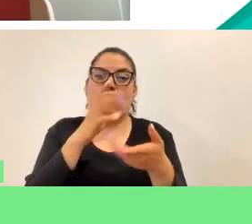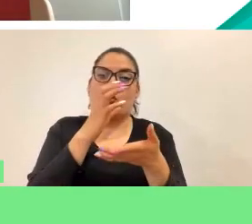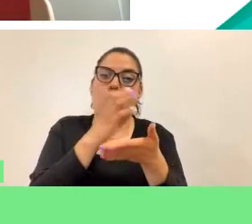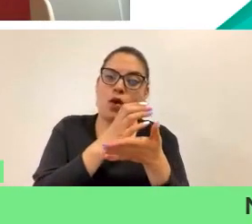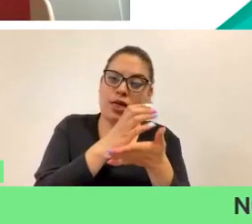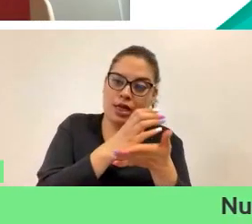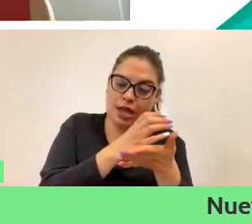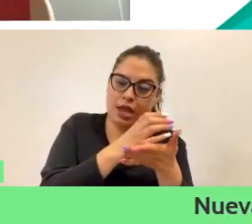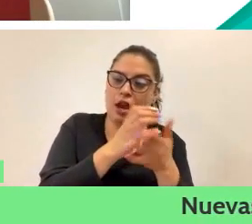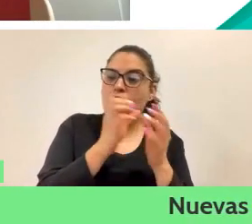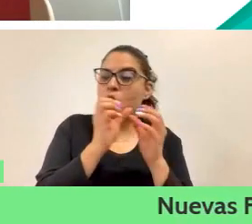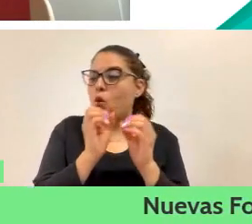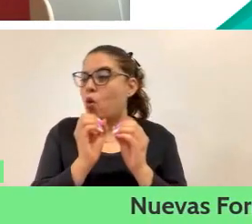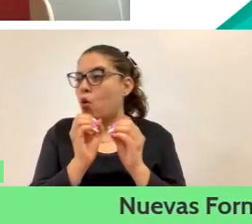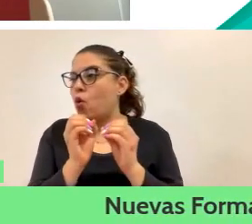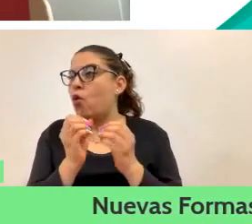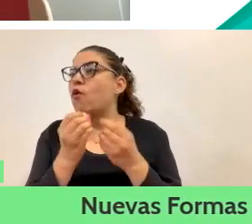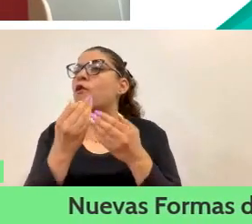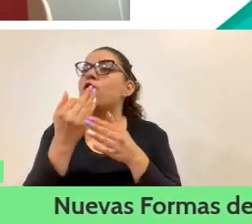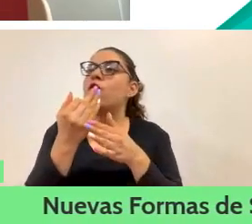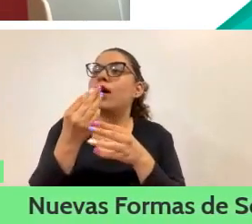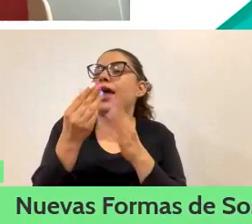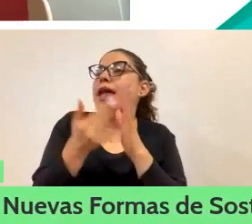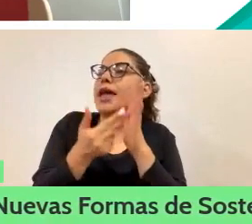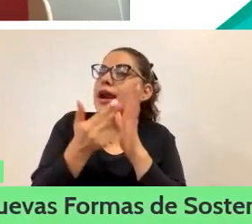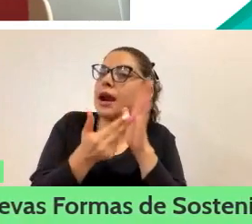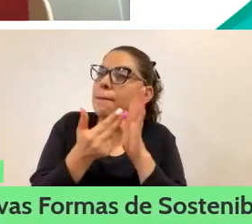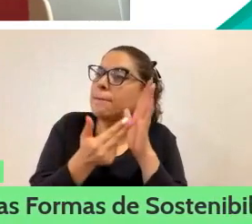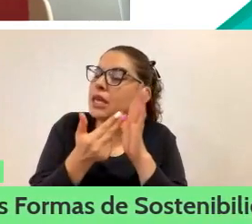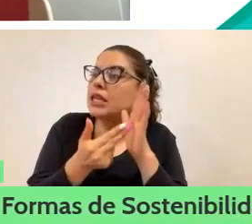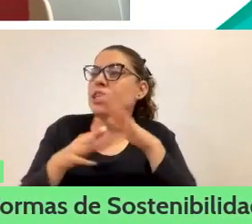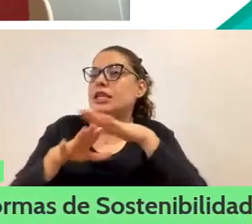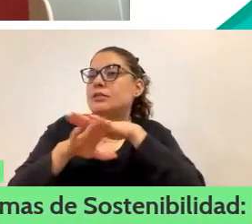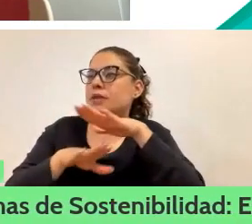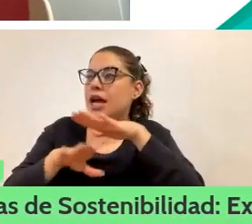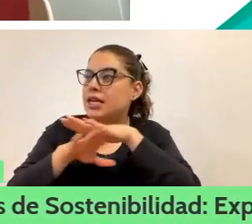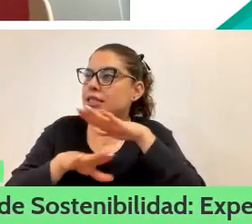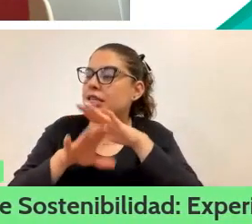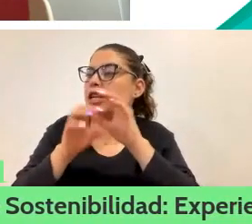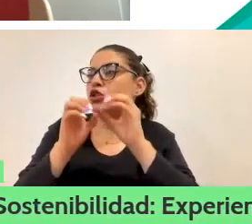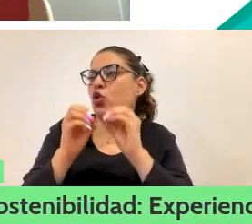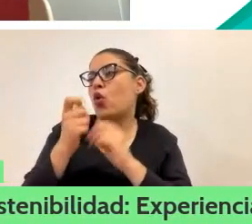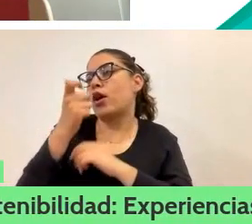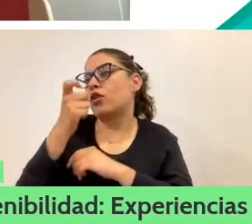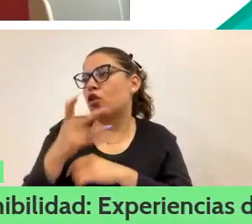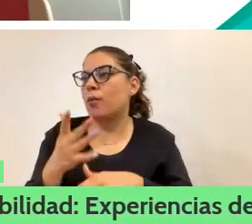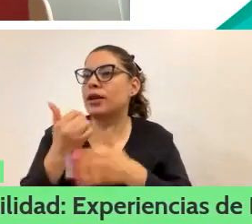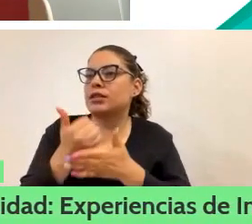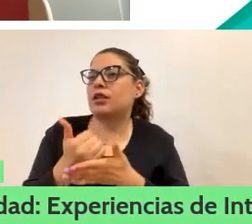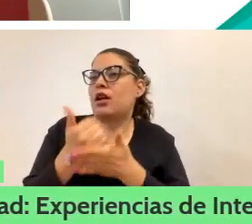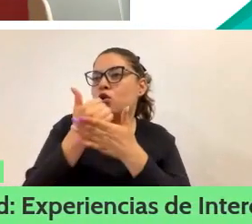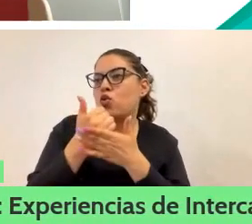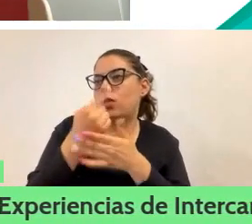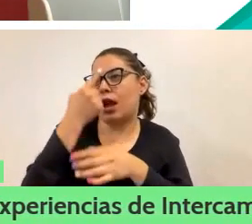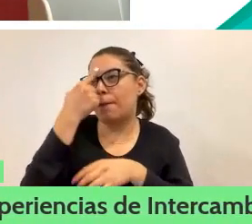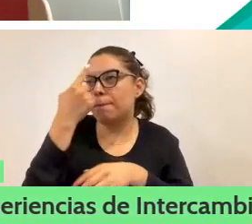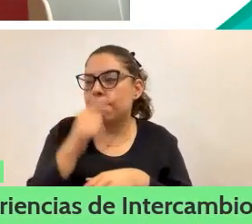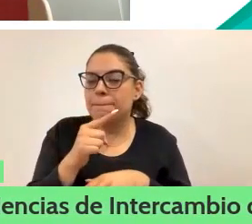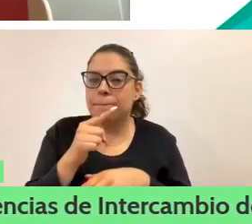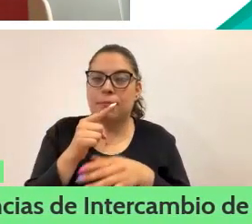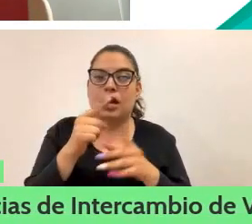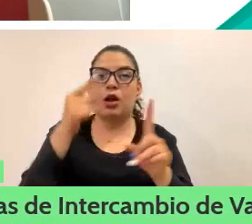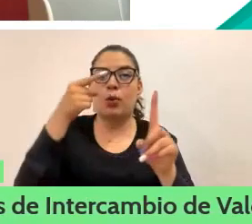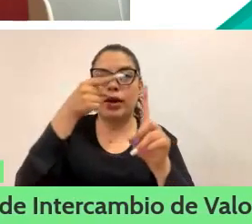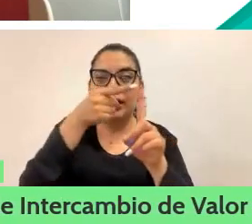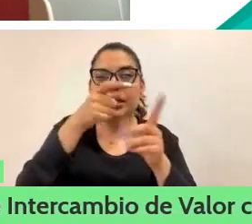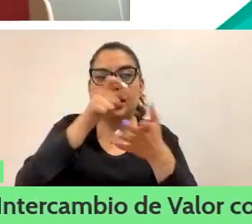hay herramientas de las más básicas y económicas que nos ayudan a poder escribir en papel nuestros objetivos, nuestras